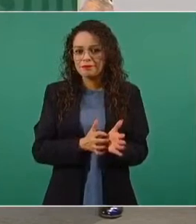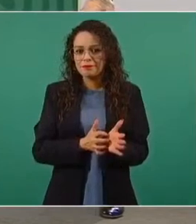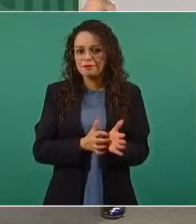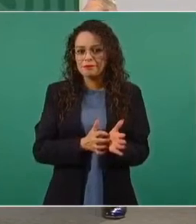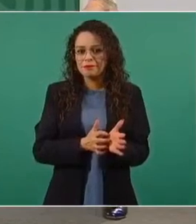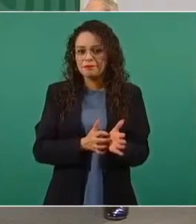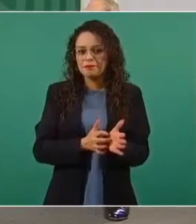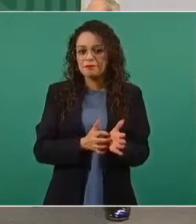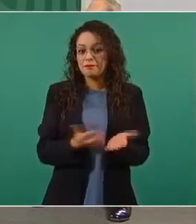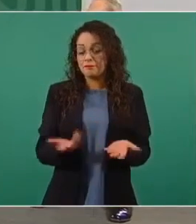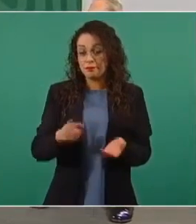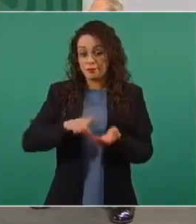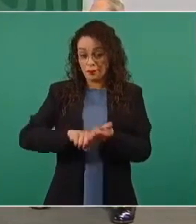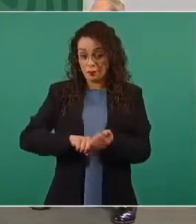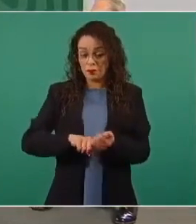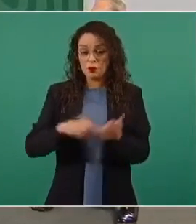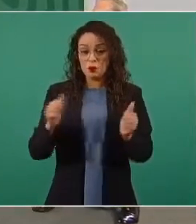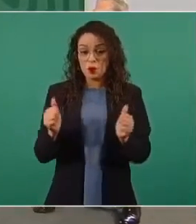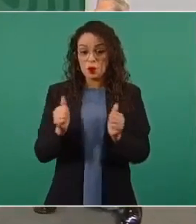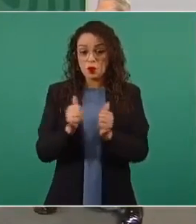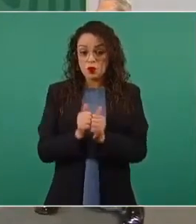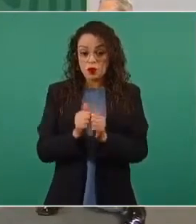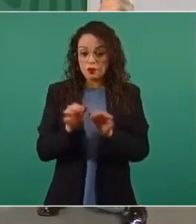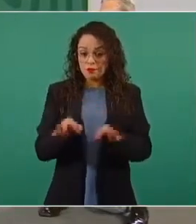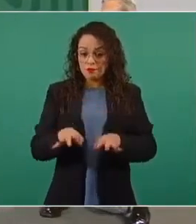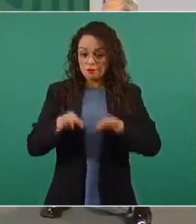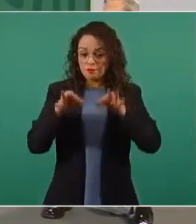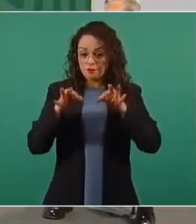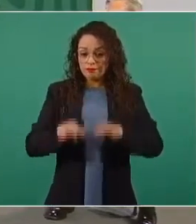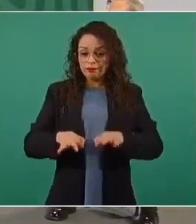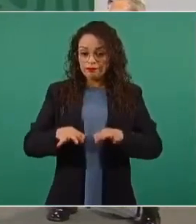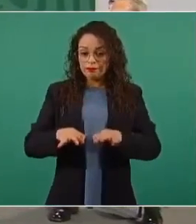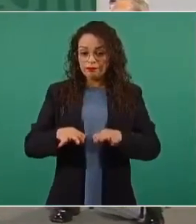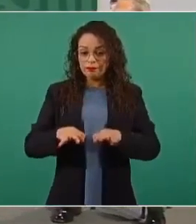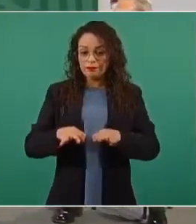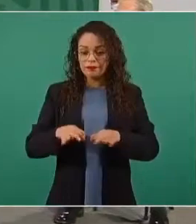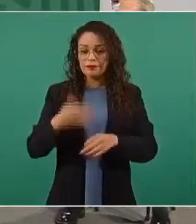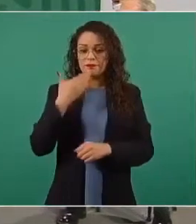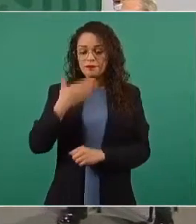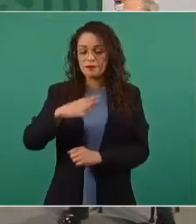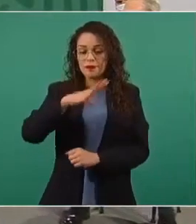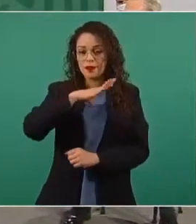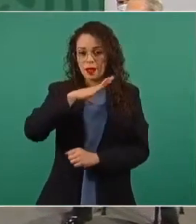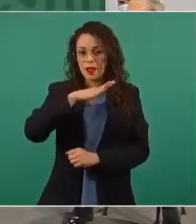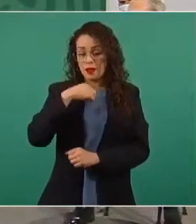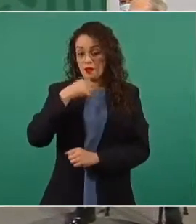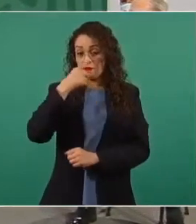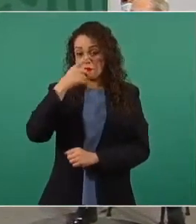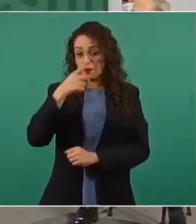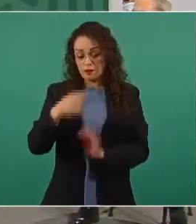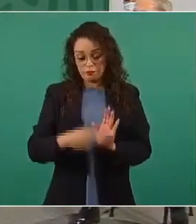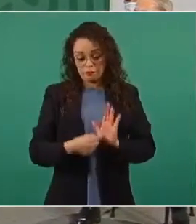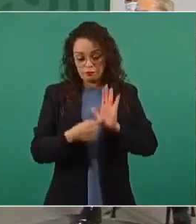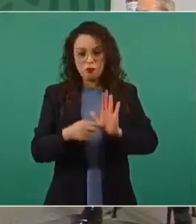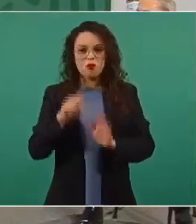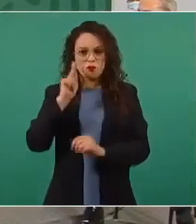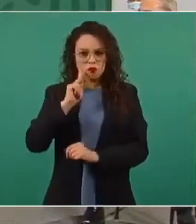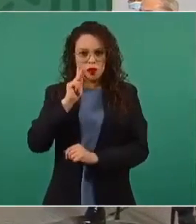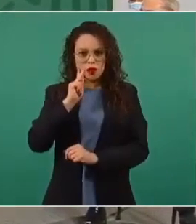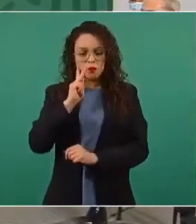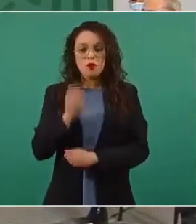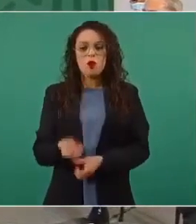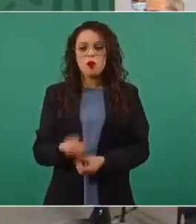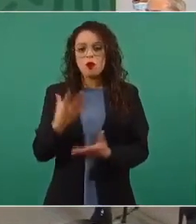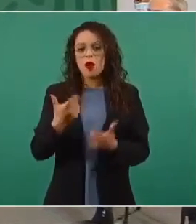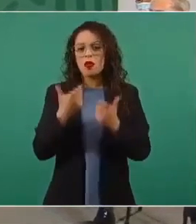de manera certificada. Podemos decir que hay un ahorro del